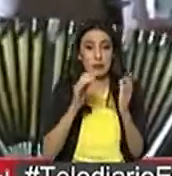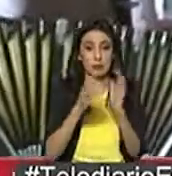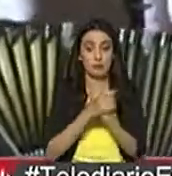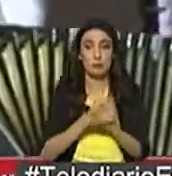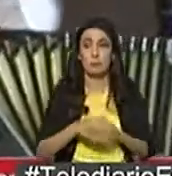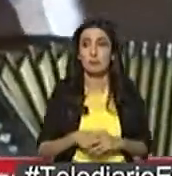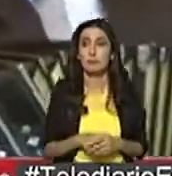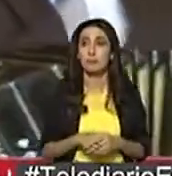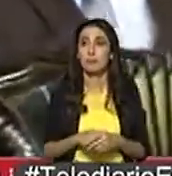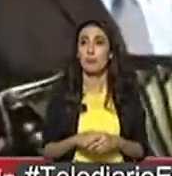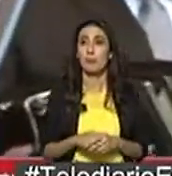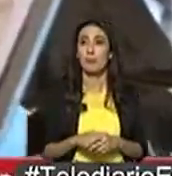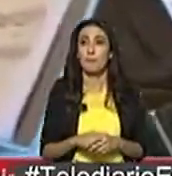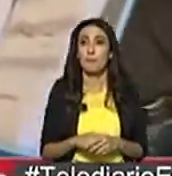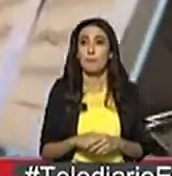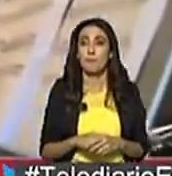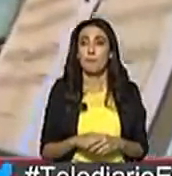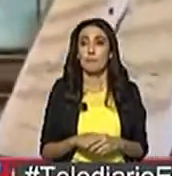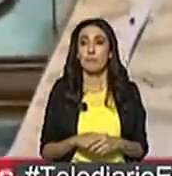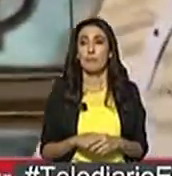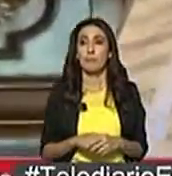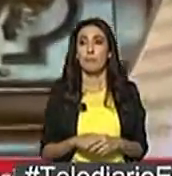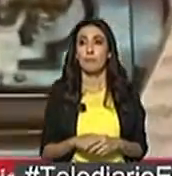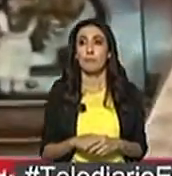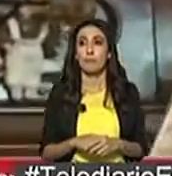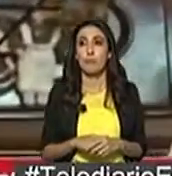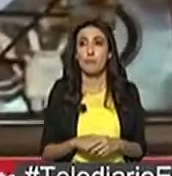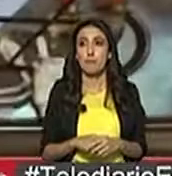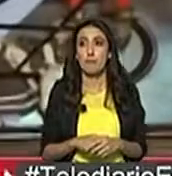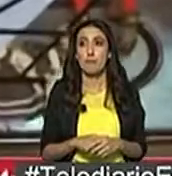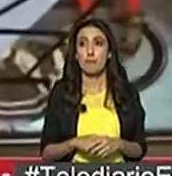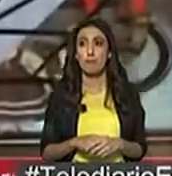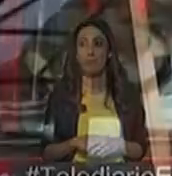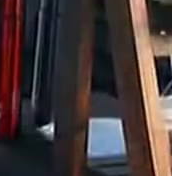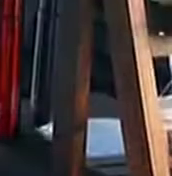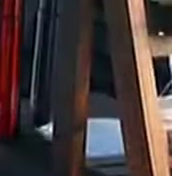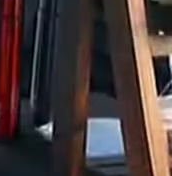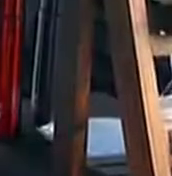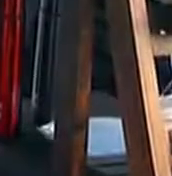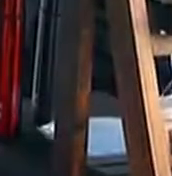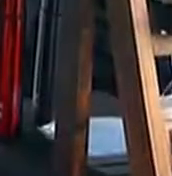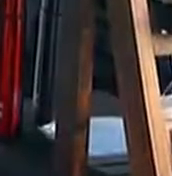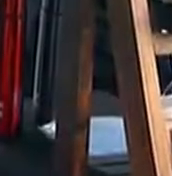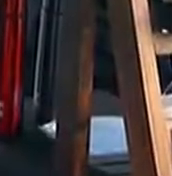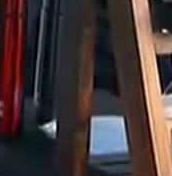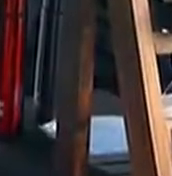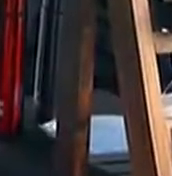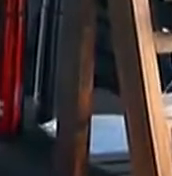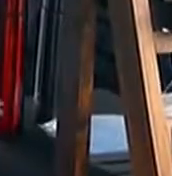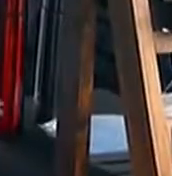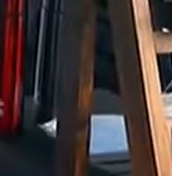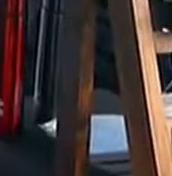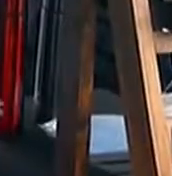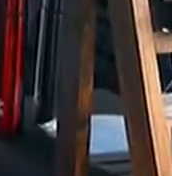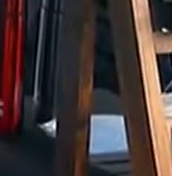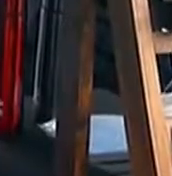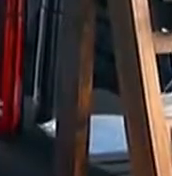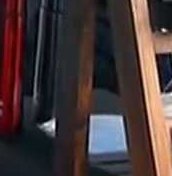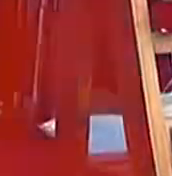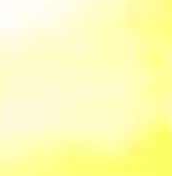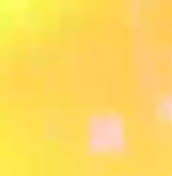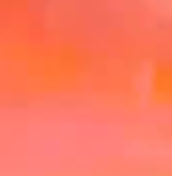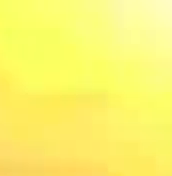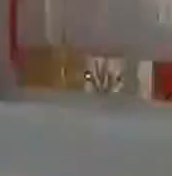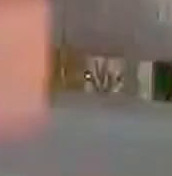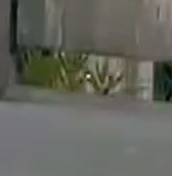Tamariz. Soy Mariela Cordero. Cordero, soy ingeniera mecánica y estoy buscando un empleo en